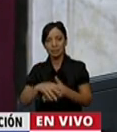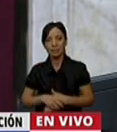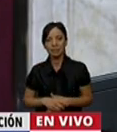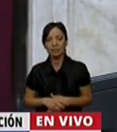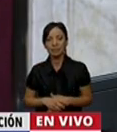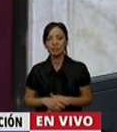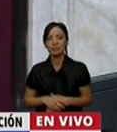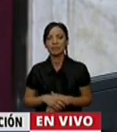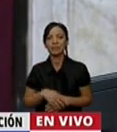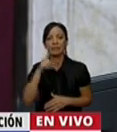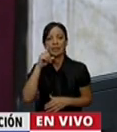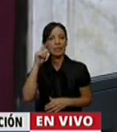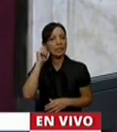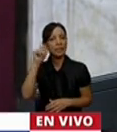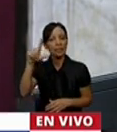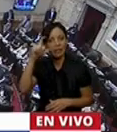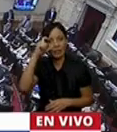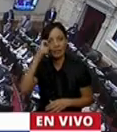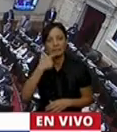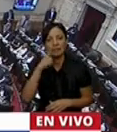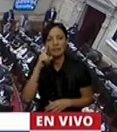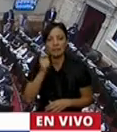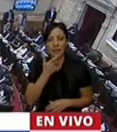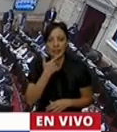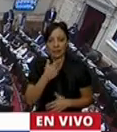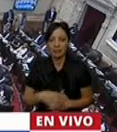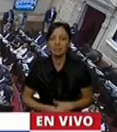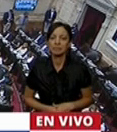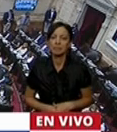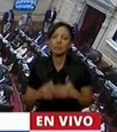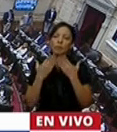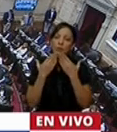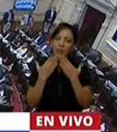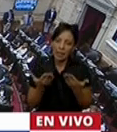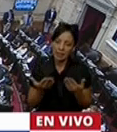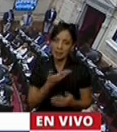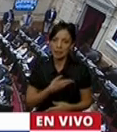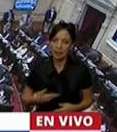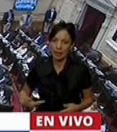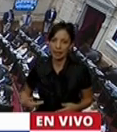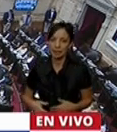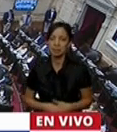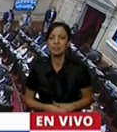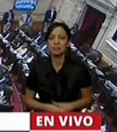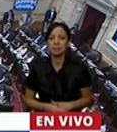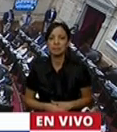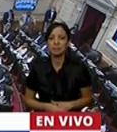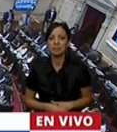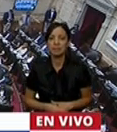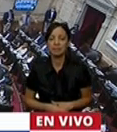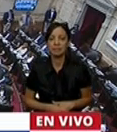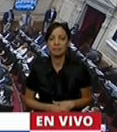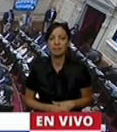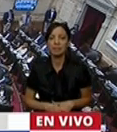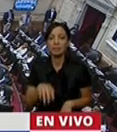evitar cosas que son evitables que están evitadas en otros lugares del mundo y hacer lo que están haciendo esos lugares así que me